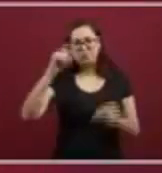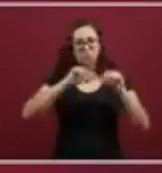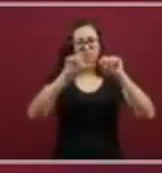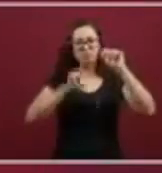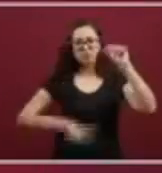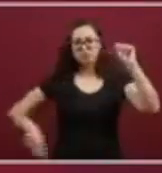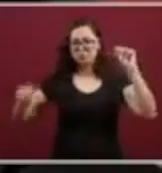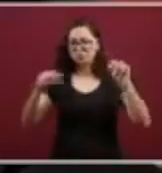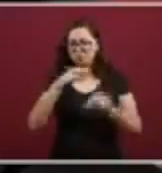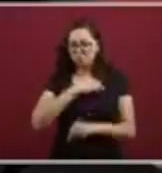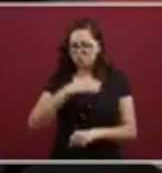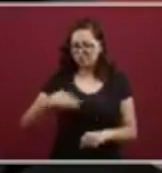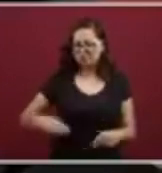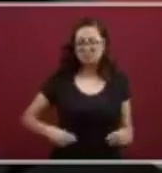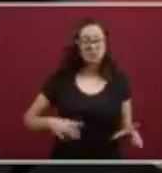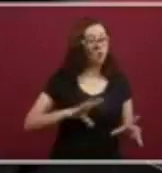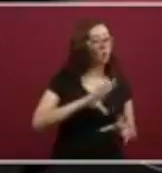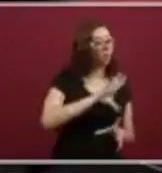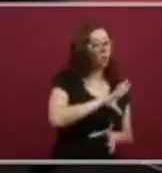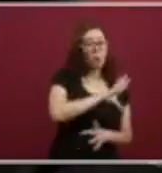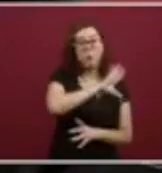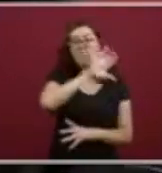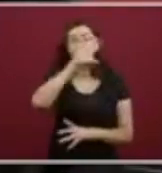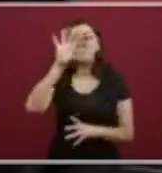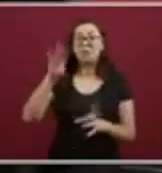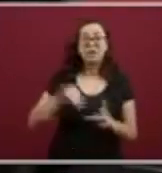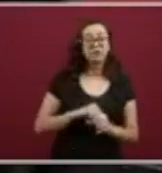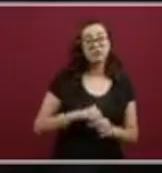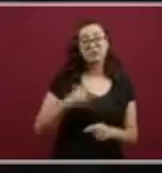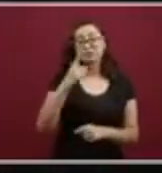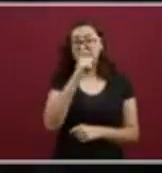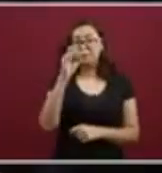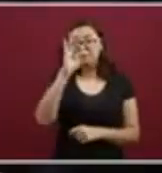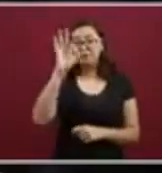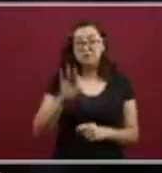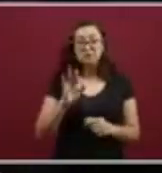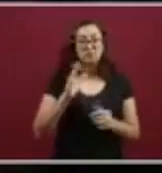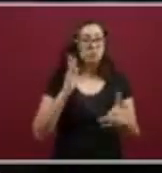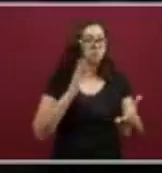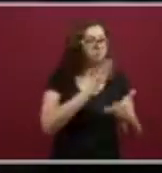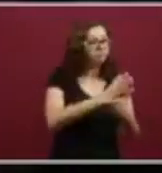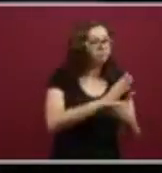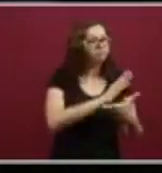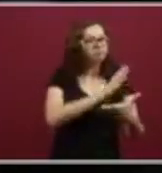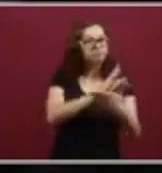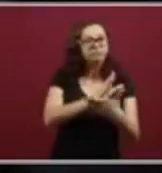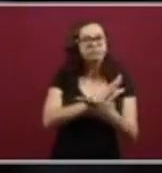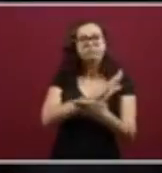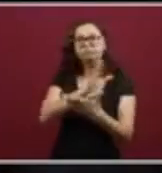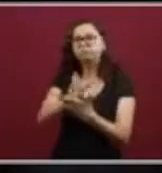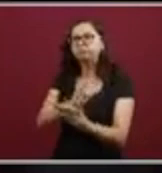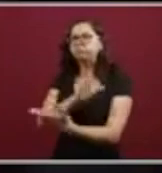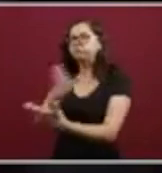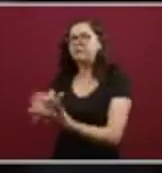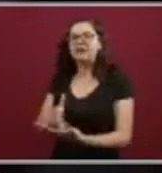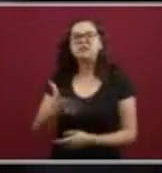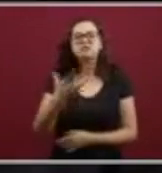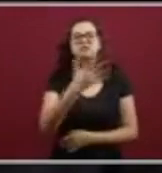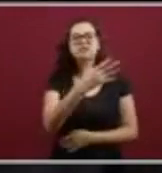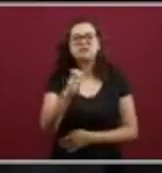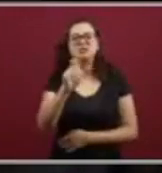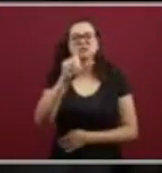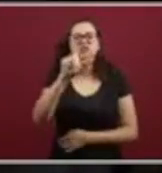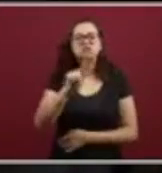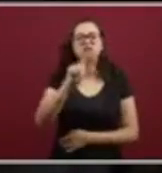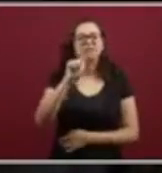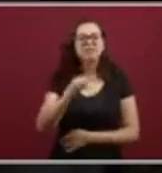México, que los he visitado más de una vez. Conozco los 570 municipios de